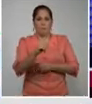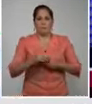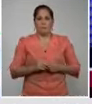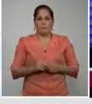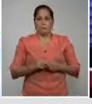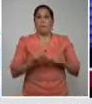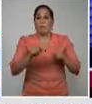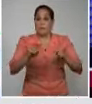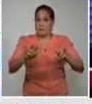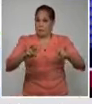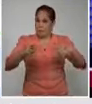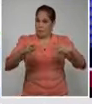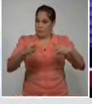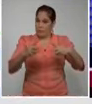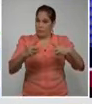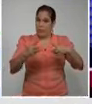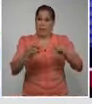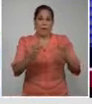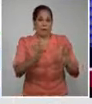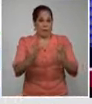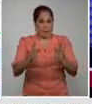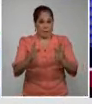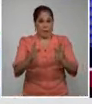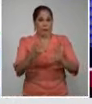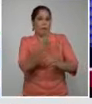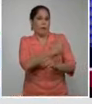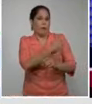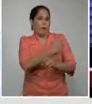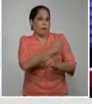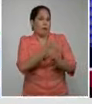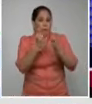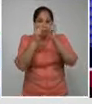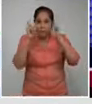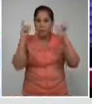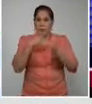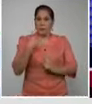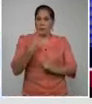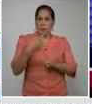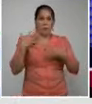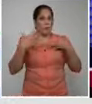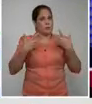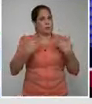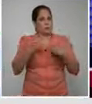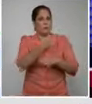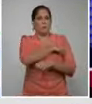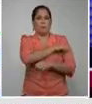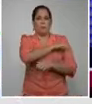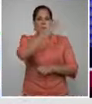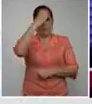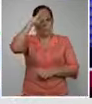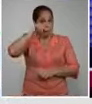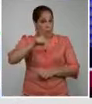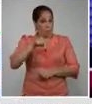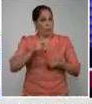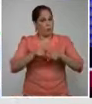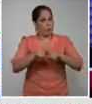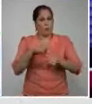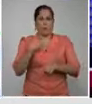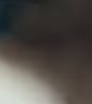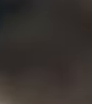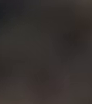un segundo momento dedicado al tema de la vacunación, que gran expectativa genera entre nuestra población. Usted nos acompaña tras la